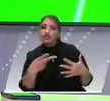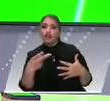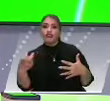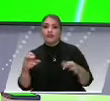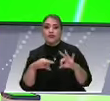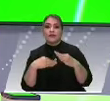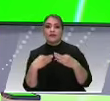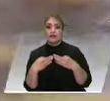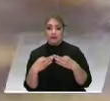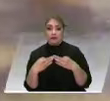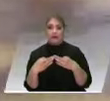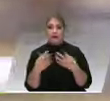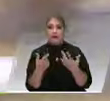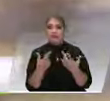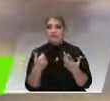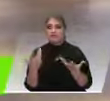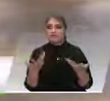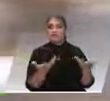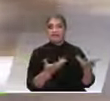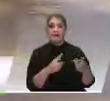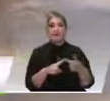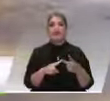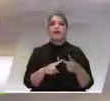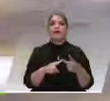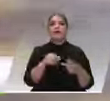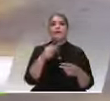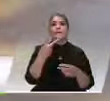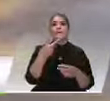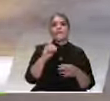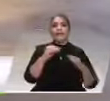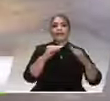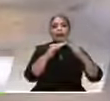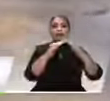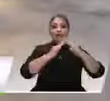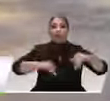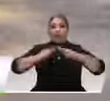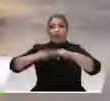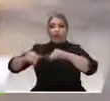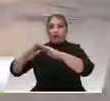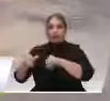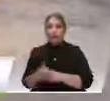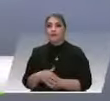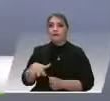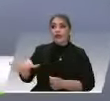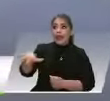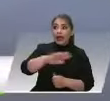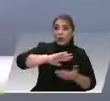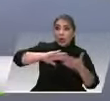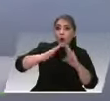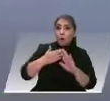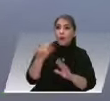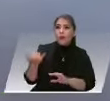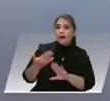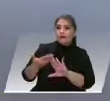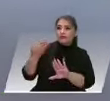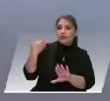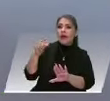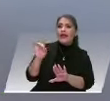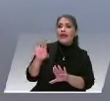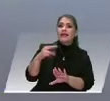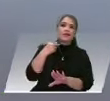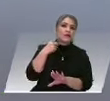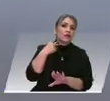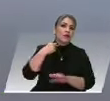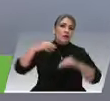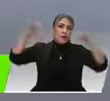destruidas. Con el agua a la cintura amaneció nuevamente la comunidad de Vigía del Fuerte, que se ha visto afectada desde el pasado 15 de noviembre con las